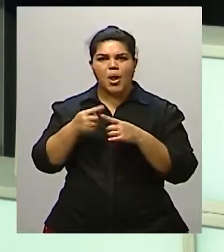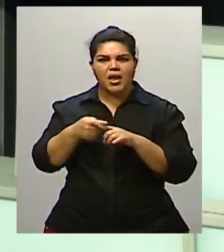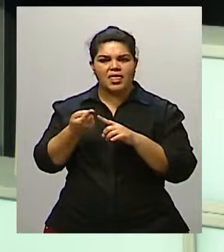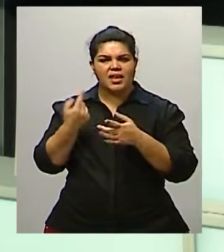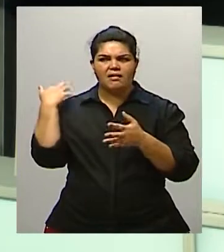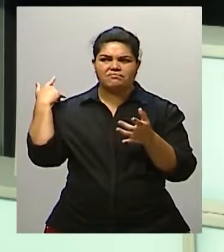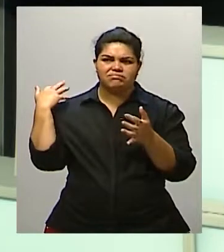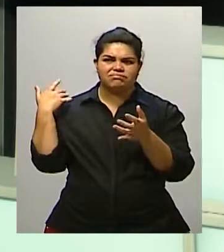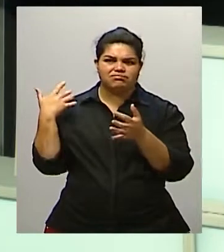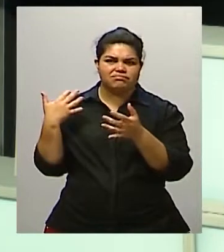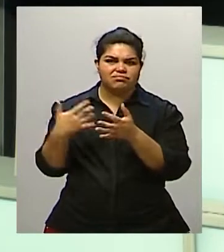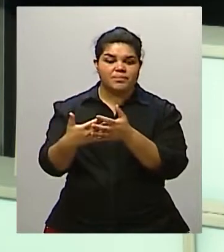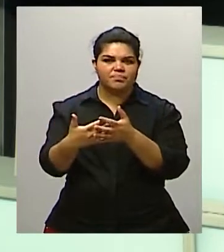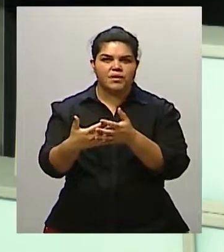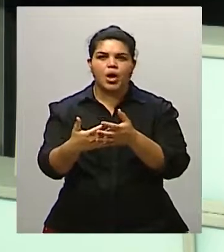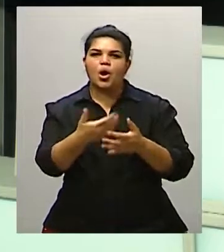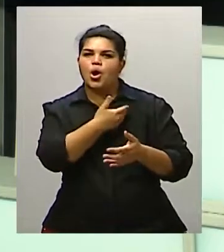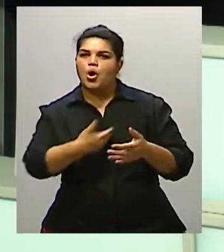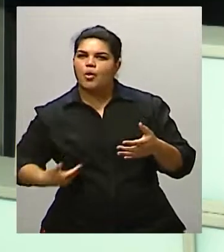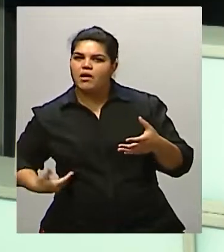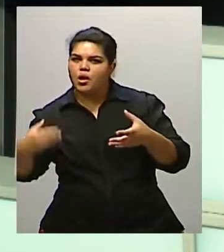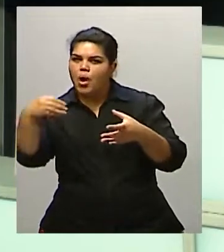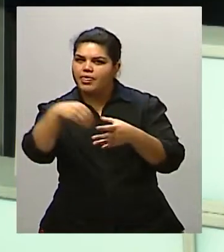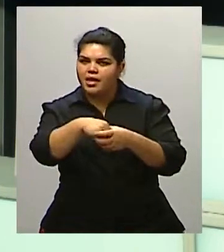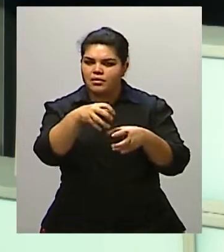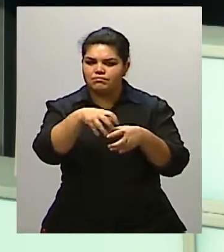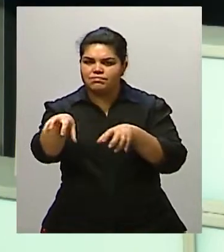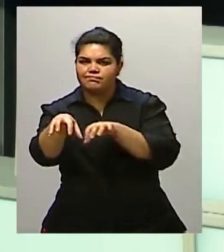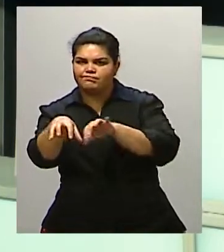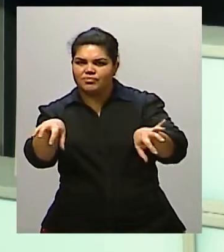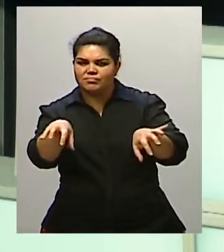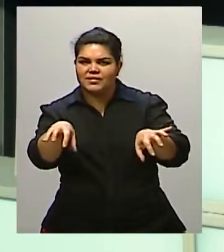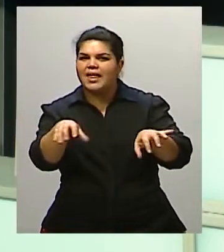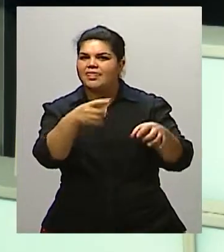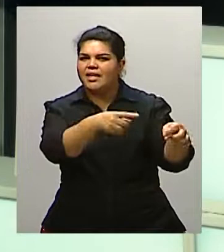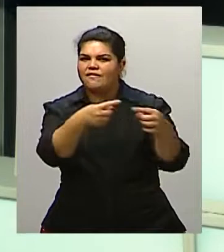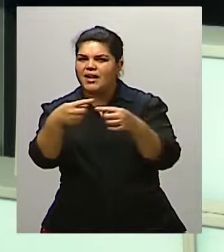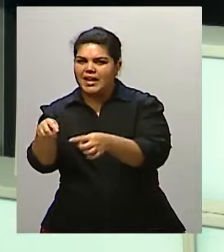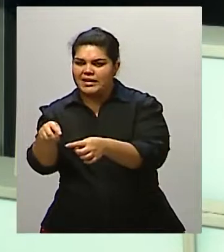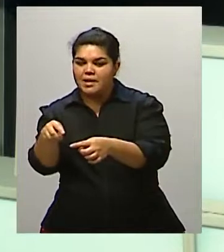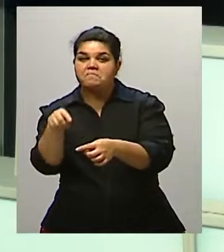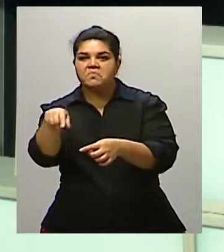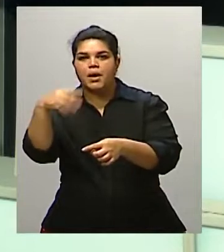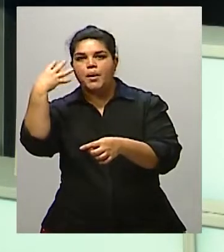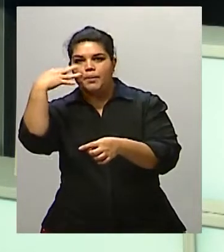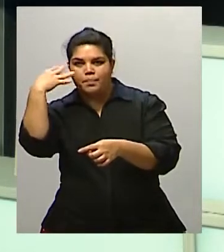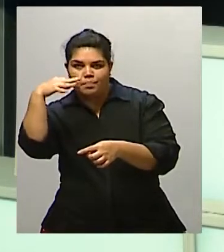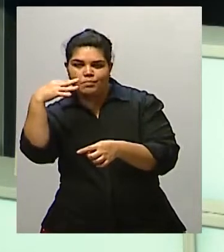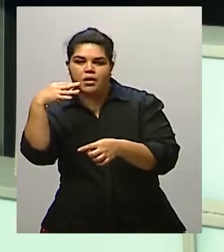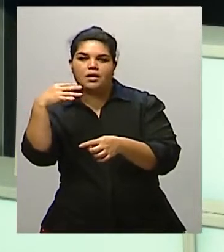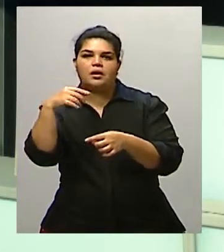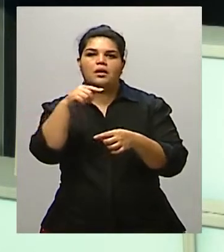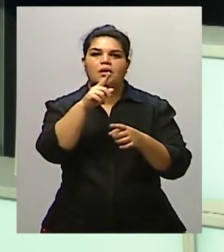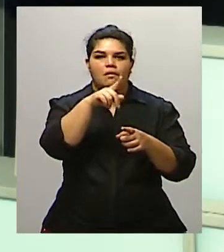diferencias en el gobierno, en el seno del gobierno, entre el presidente, la vicepresidenta, pero también las diferencias políticas